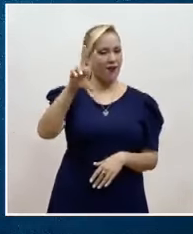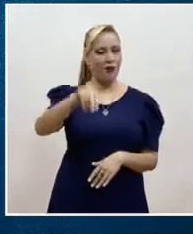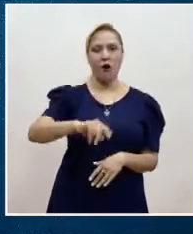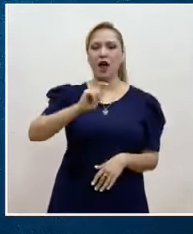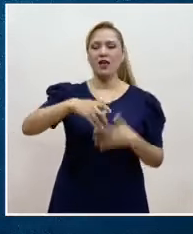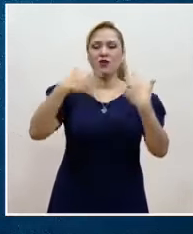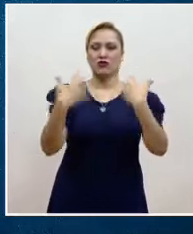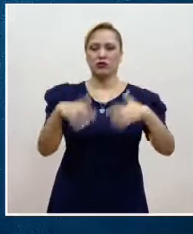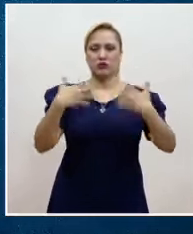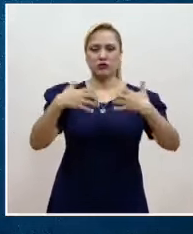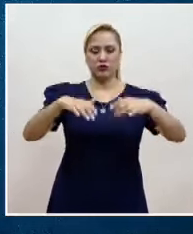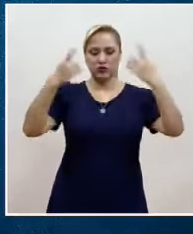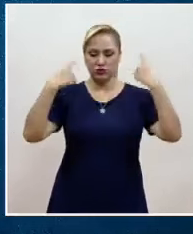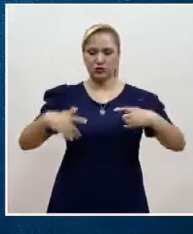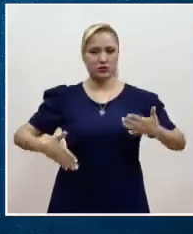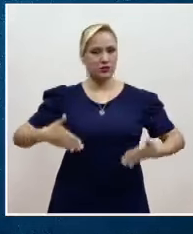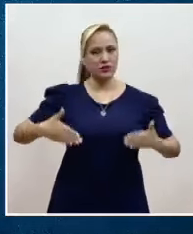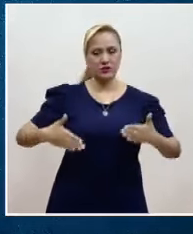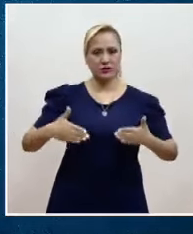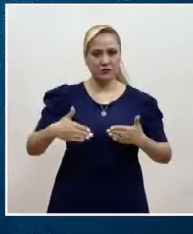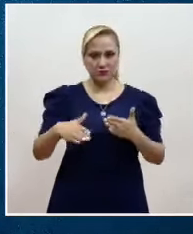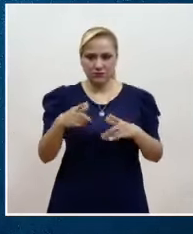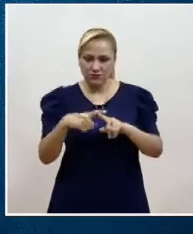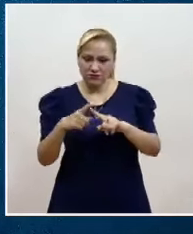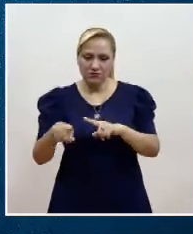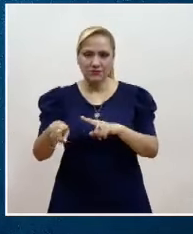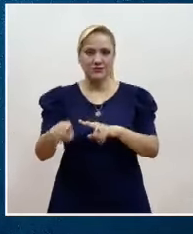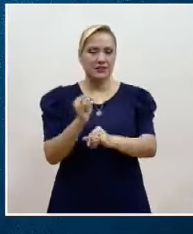vista para el uso de la justicia digital.